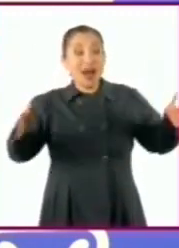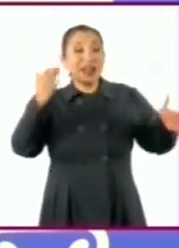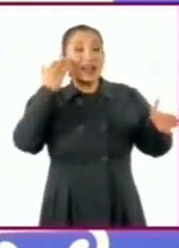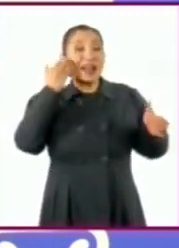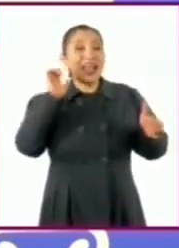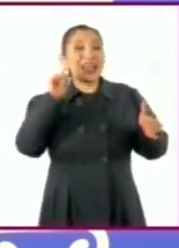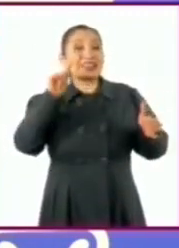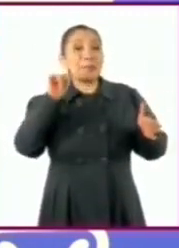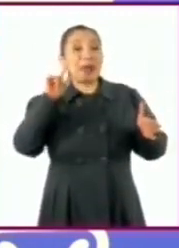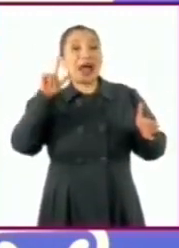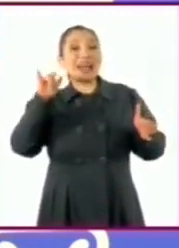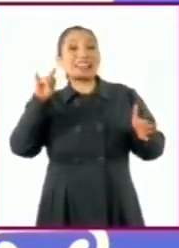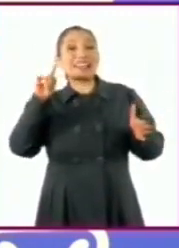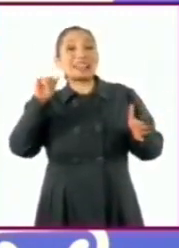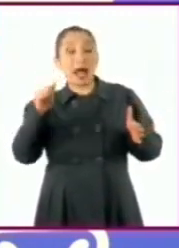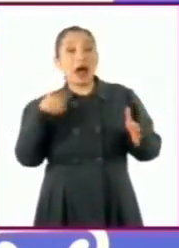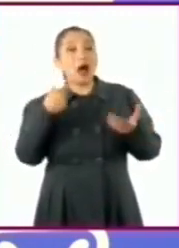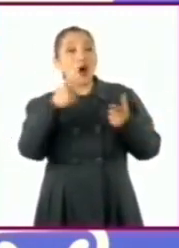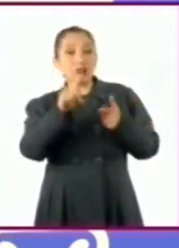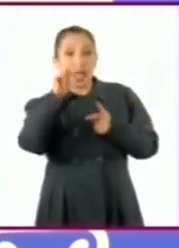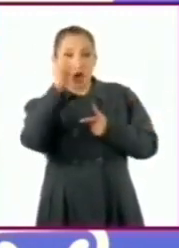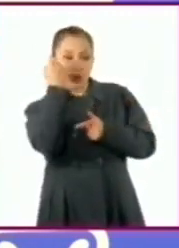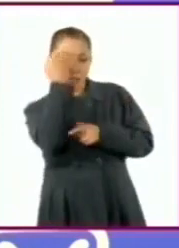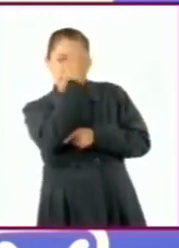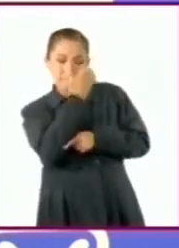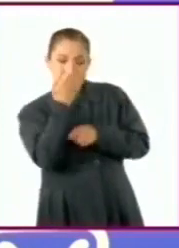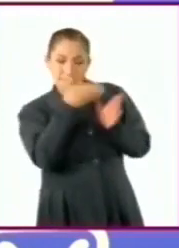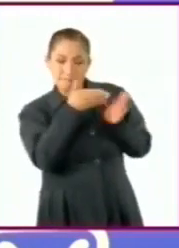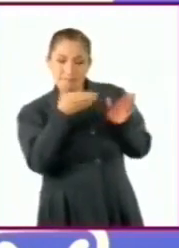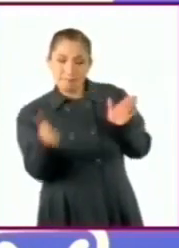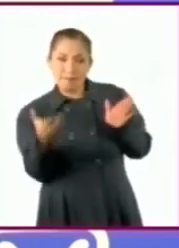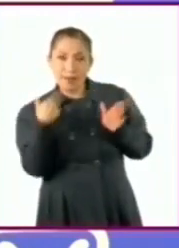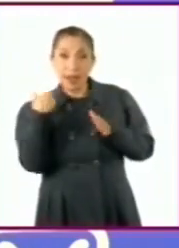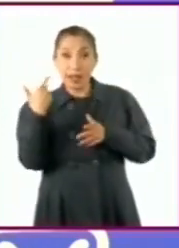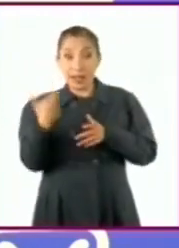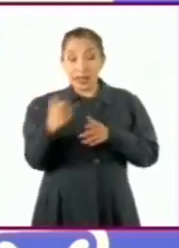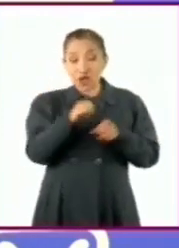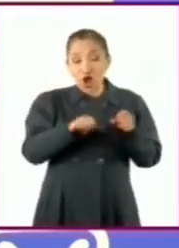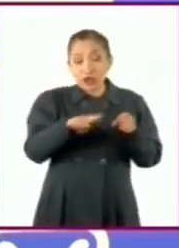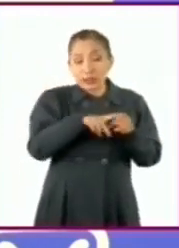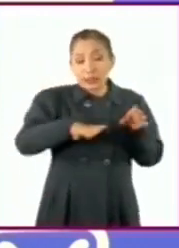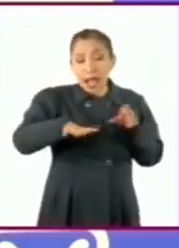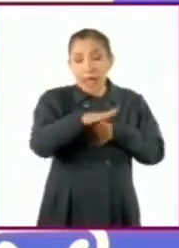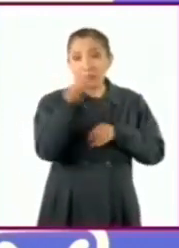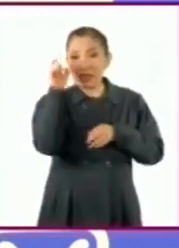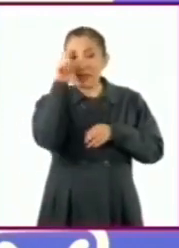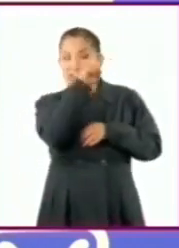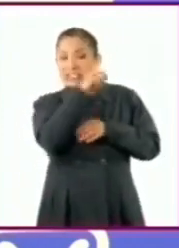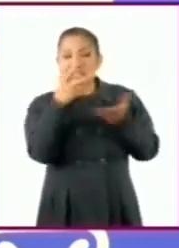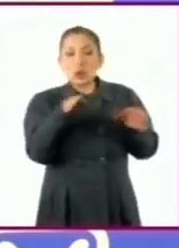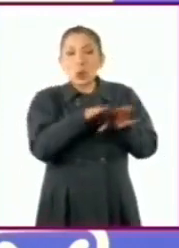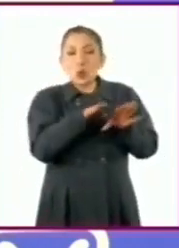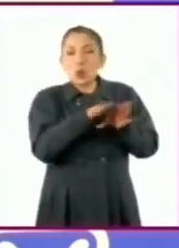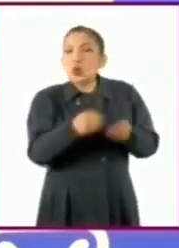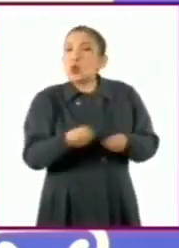lítica, fue establecido con bases tecnológicas, pues las económicas y las sociales son más difíciles de